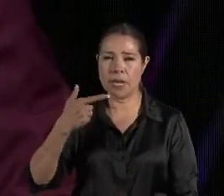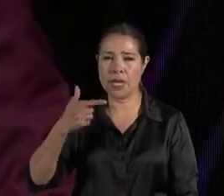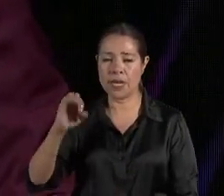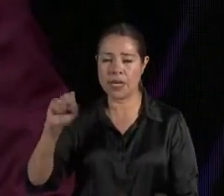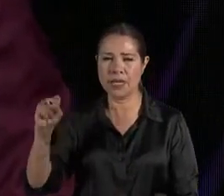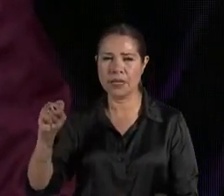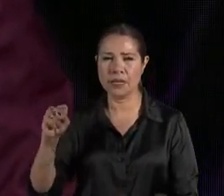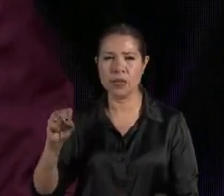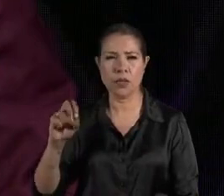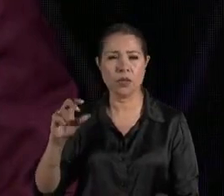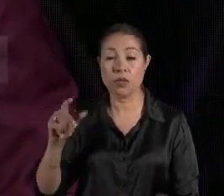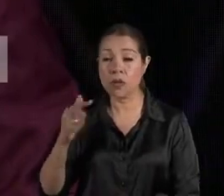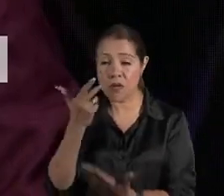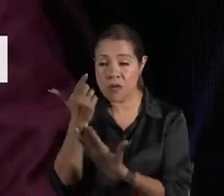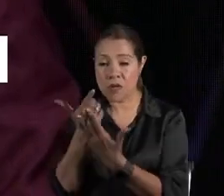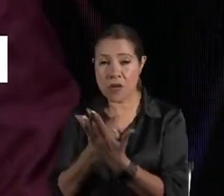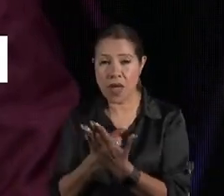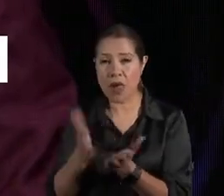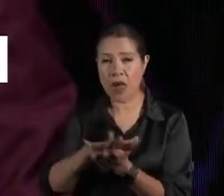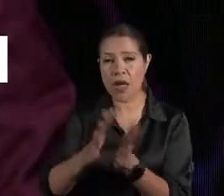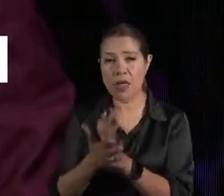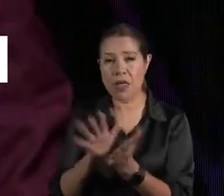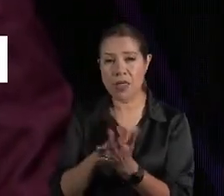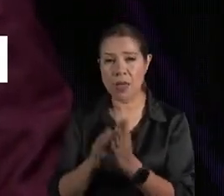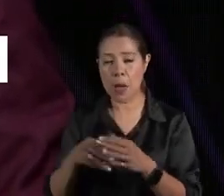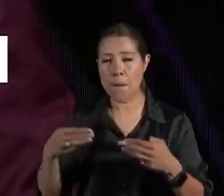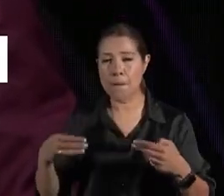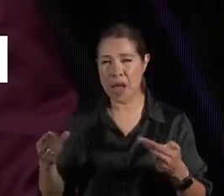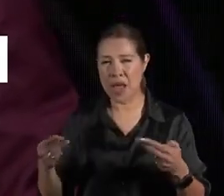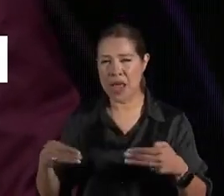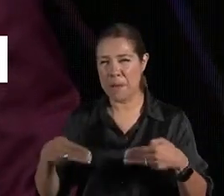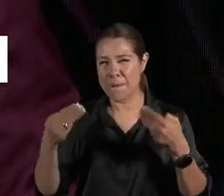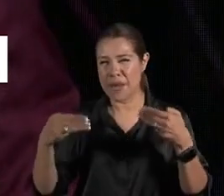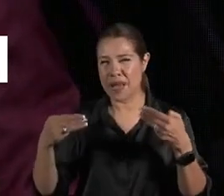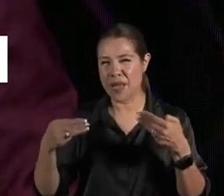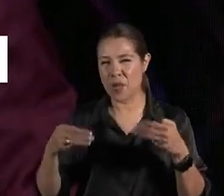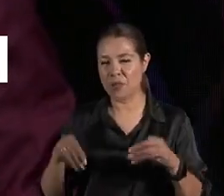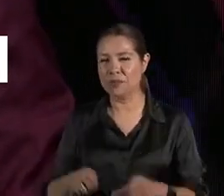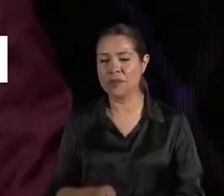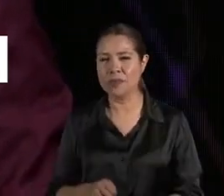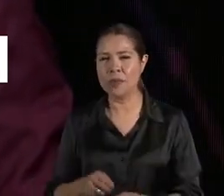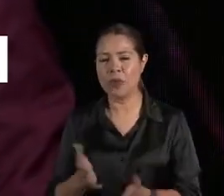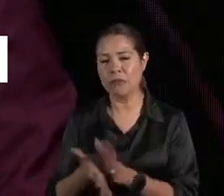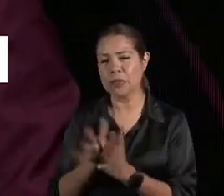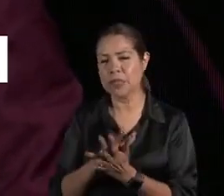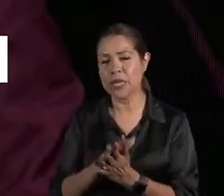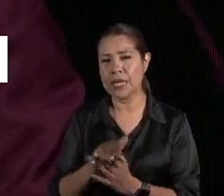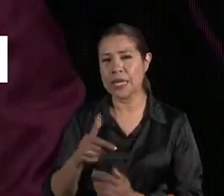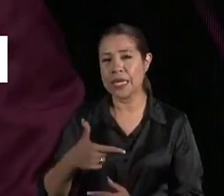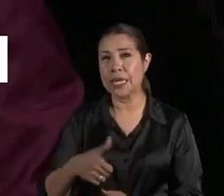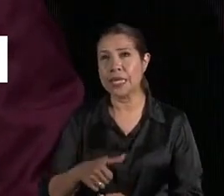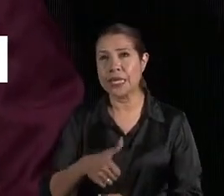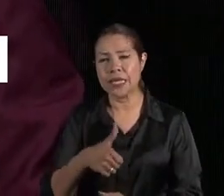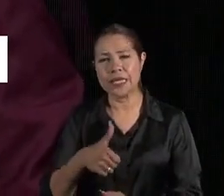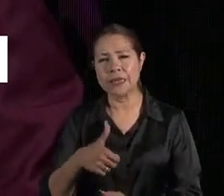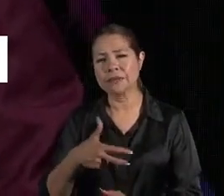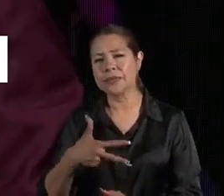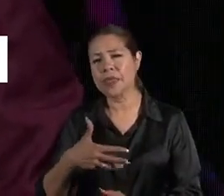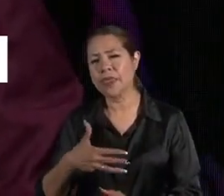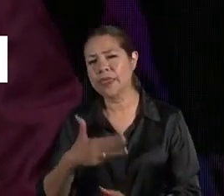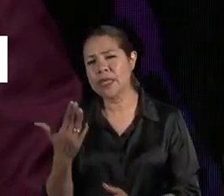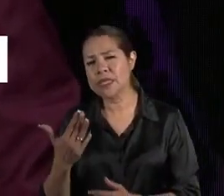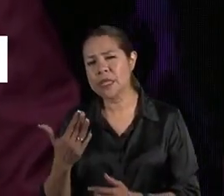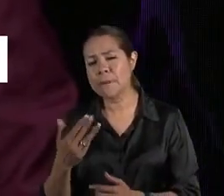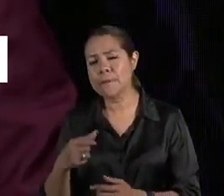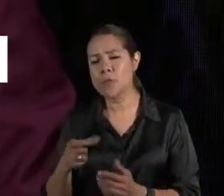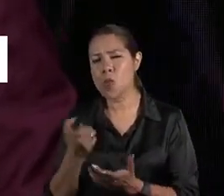Márquez que no ha checado el precio de la tortilla en supermercados. El promedio nacional de la tortilla es de 13 pesos con 80